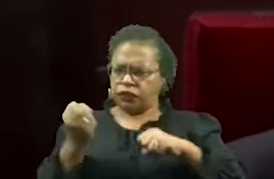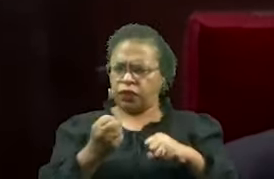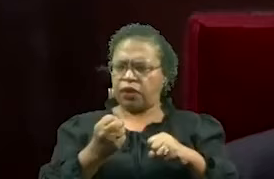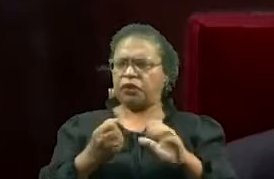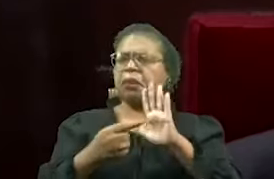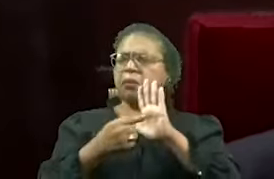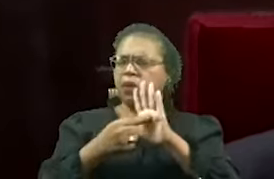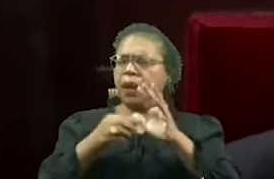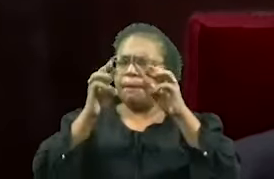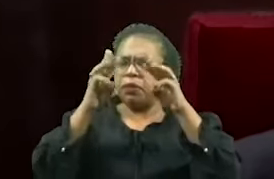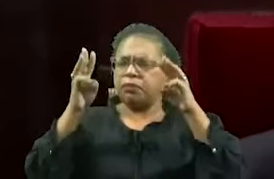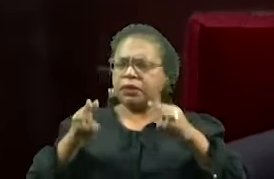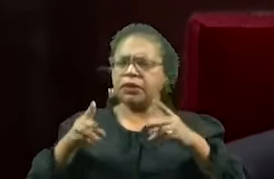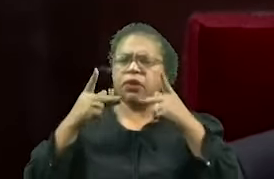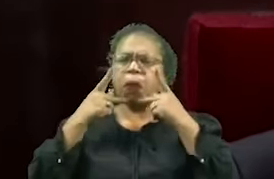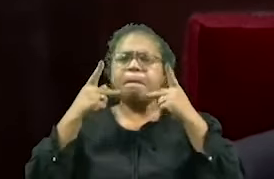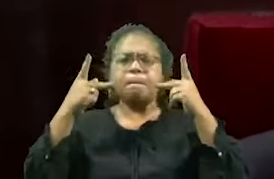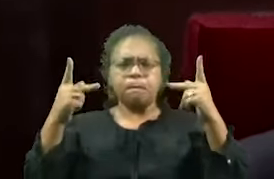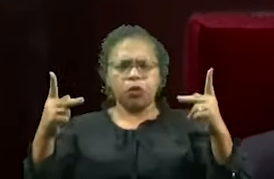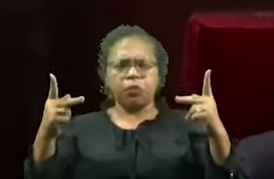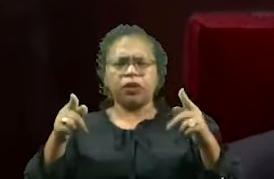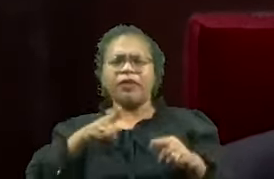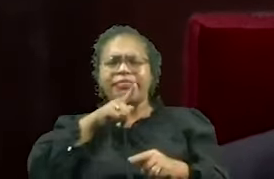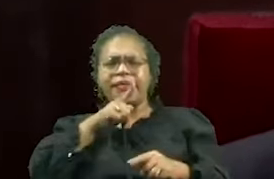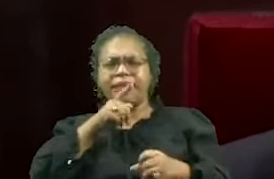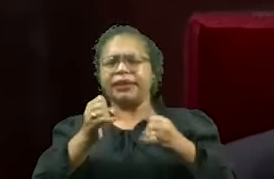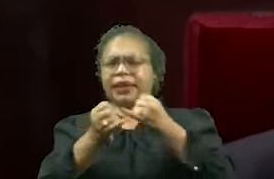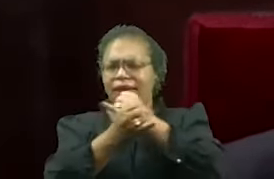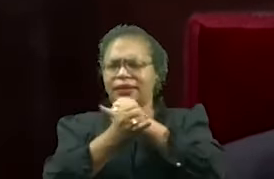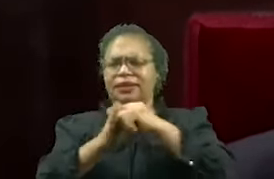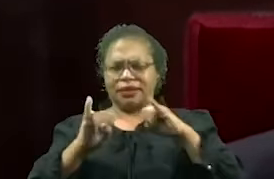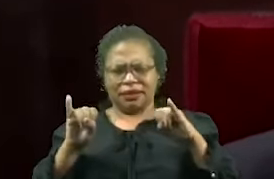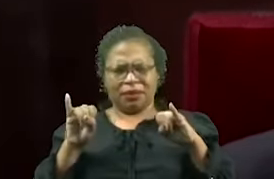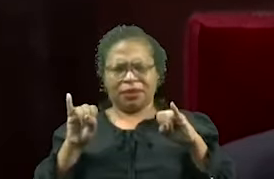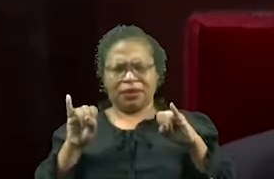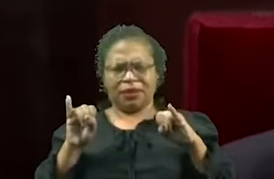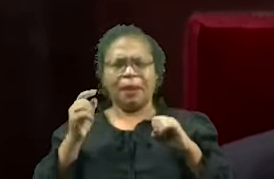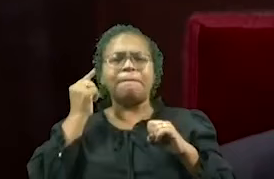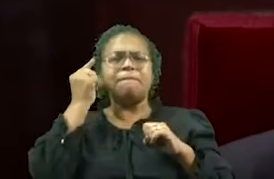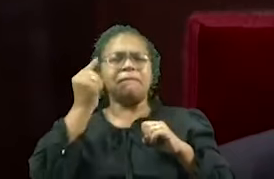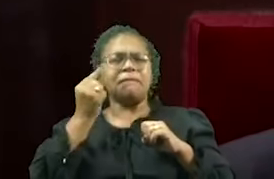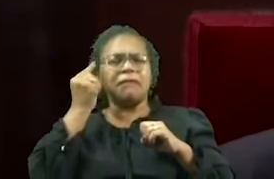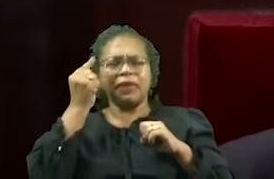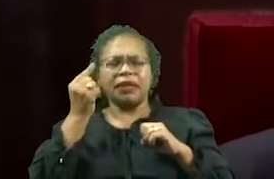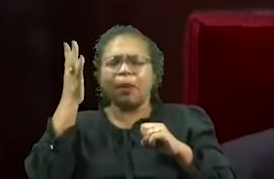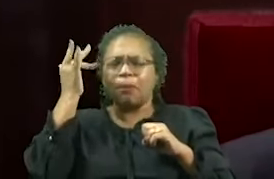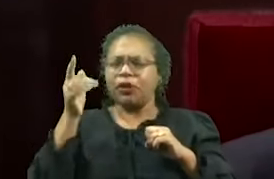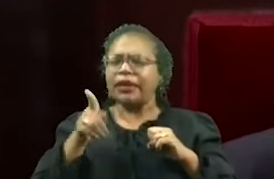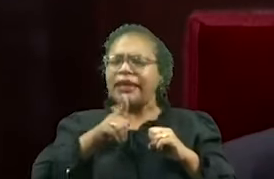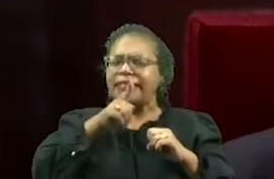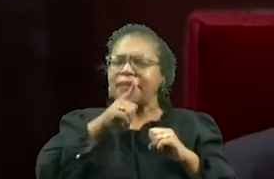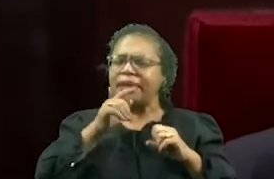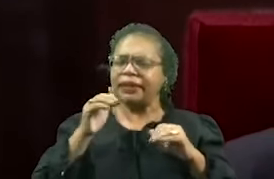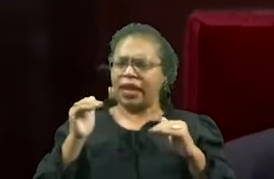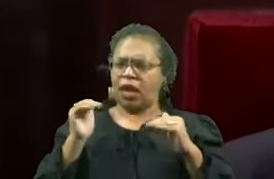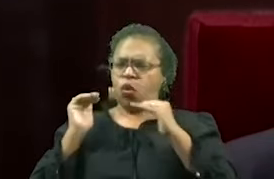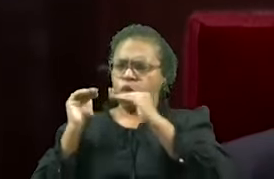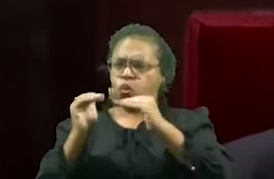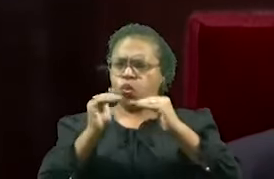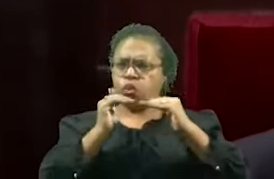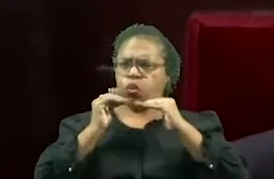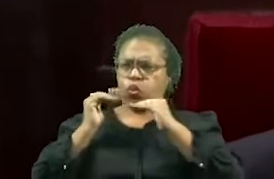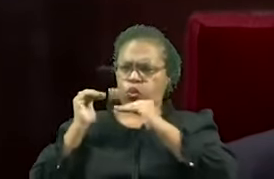veramente independiente porque estimados compatriotas sin una justicia libre de presiones políticas